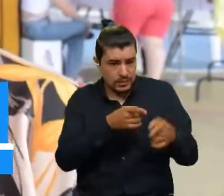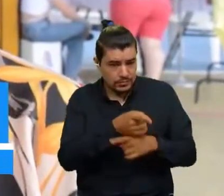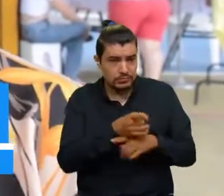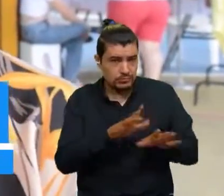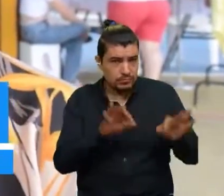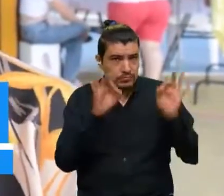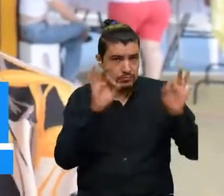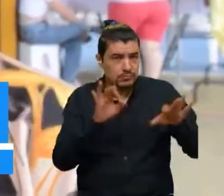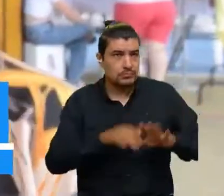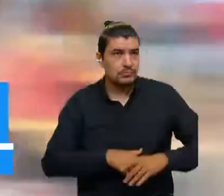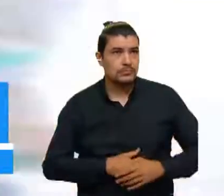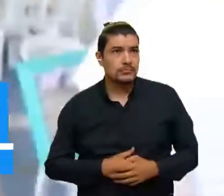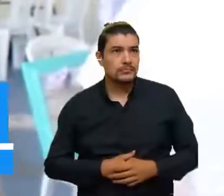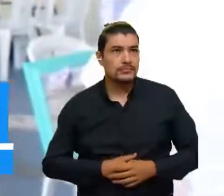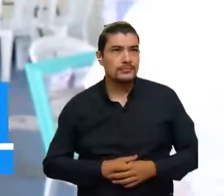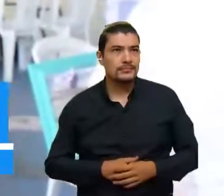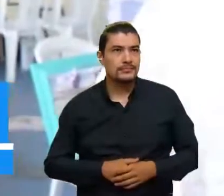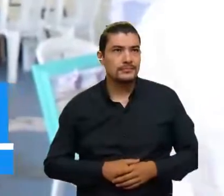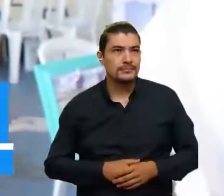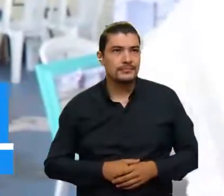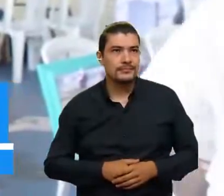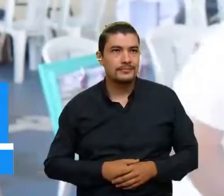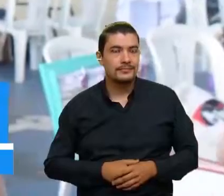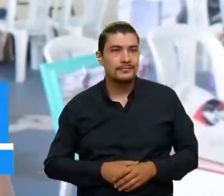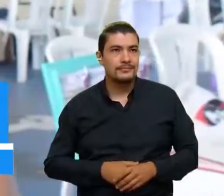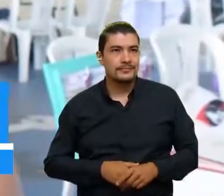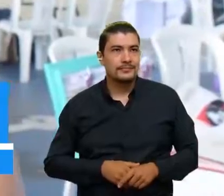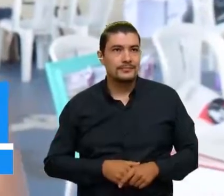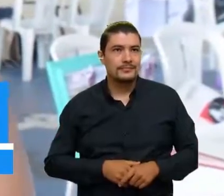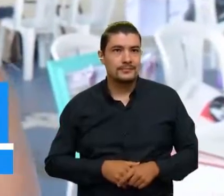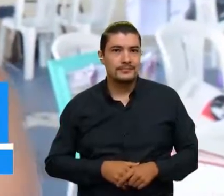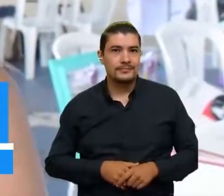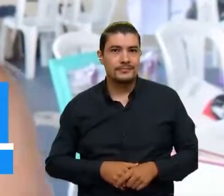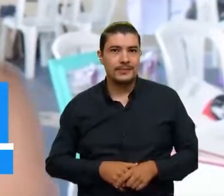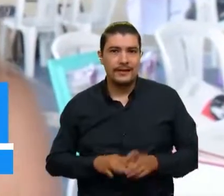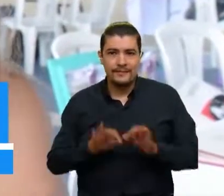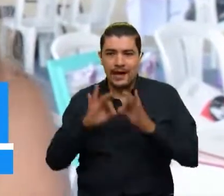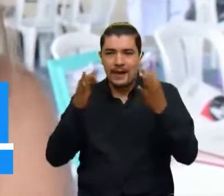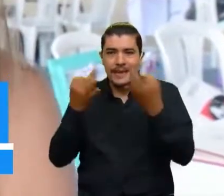La de familia Miranda, ¿no? Muchas chicas, muchos negocios, todos